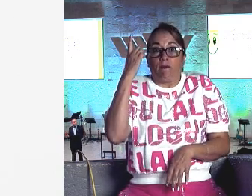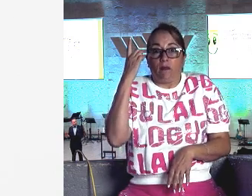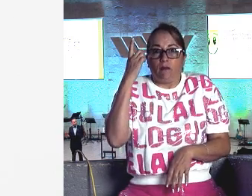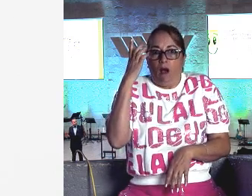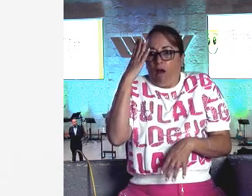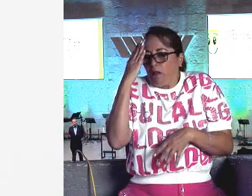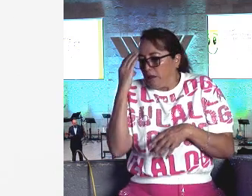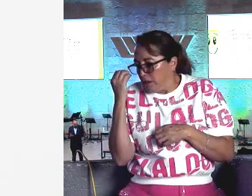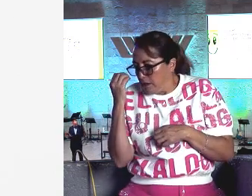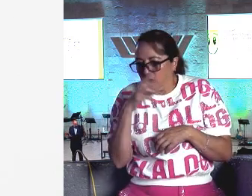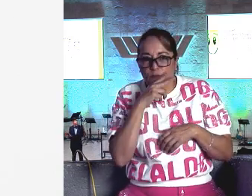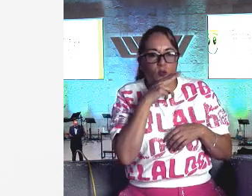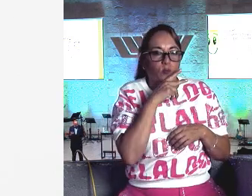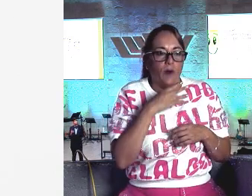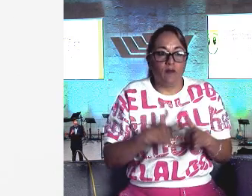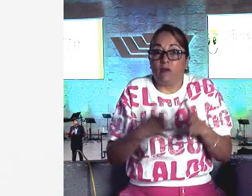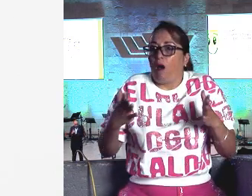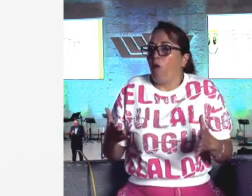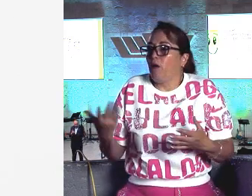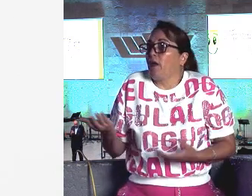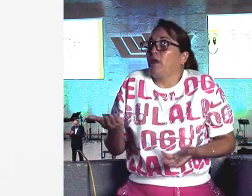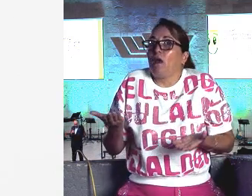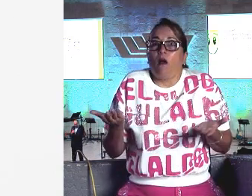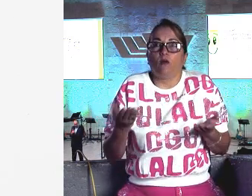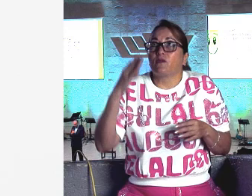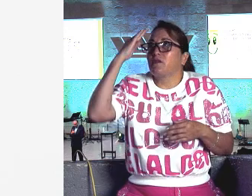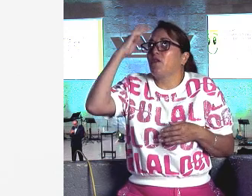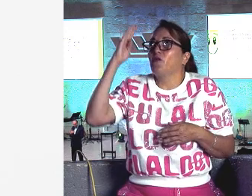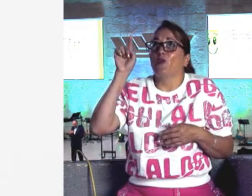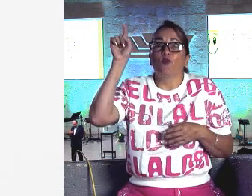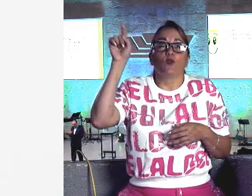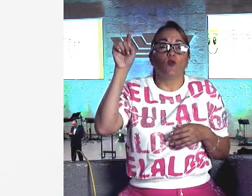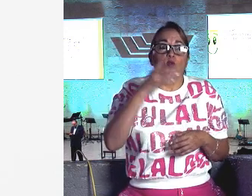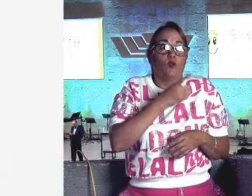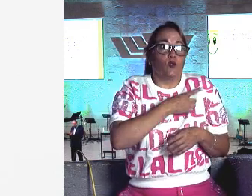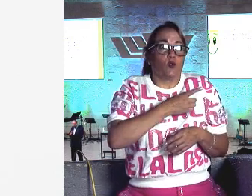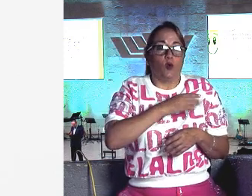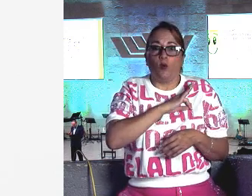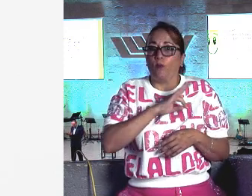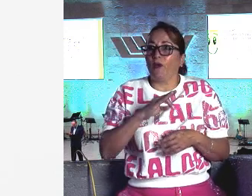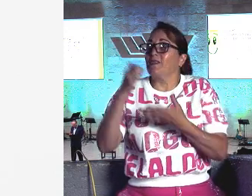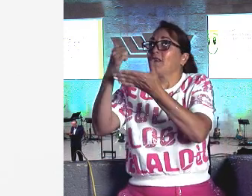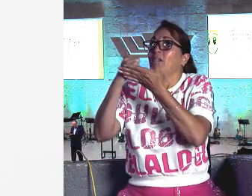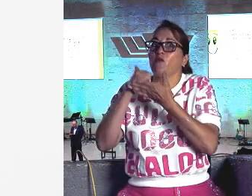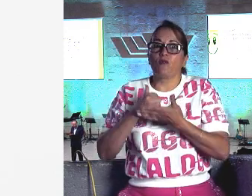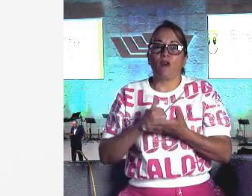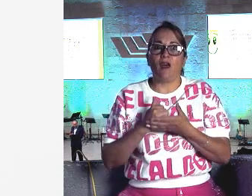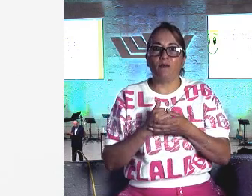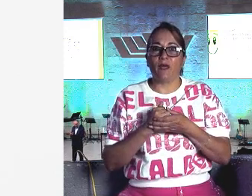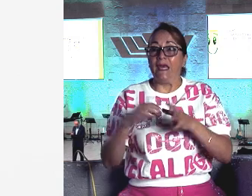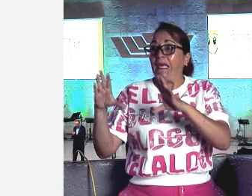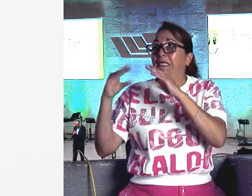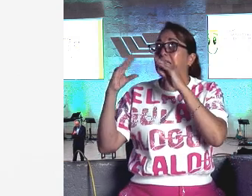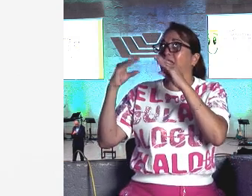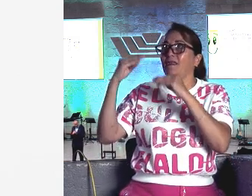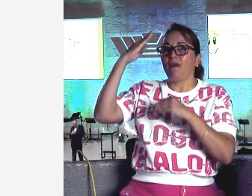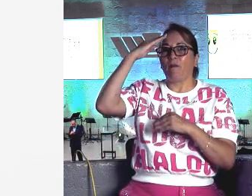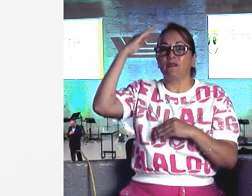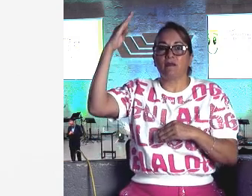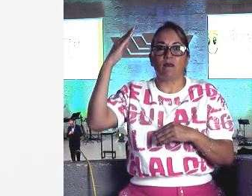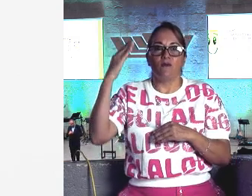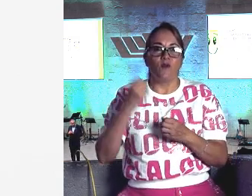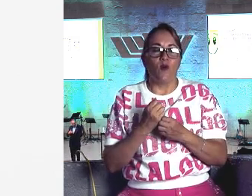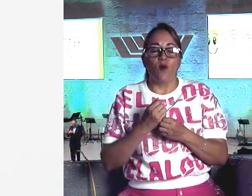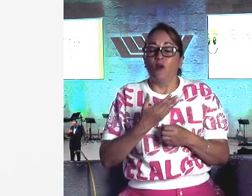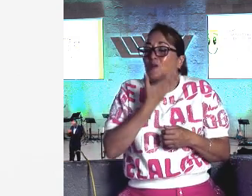toalla. Tú, Señor, sabes por dónde debo ir. En mi camino me han tendido trampas. Miro a un